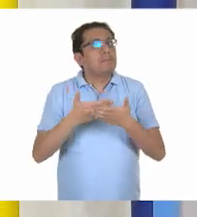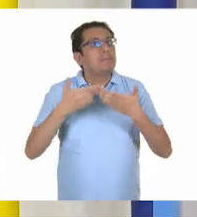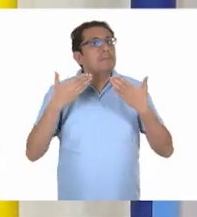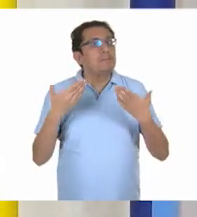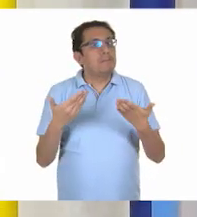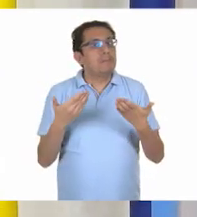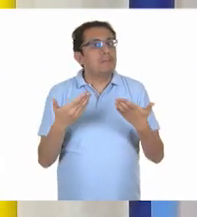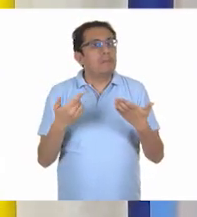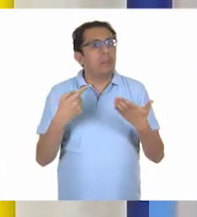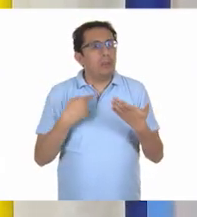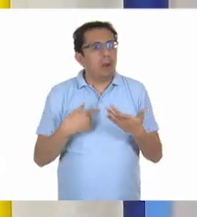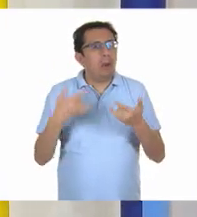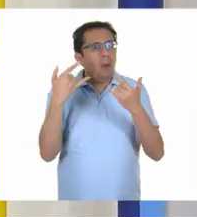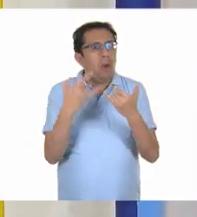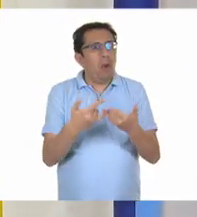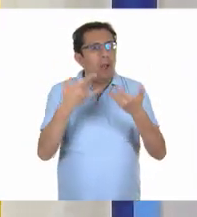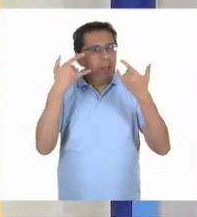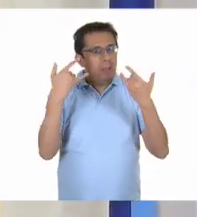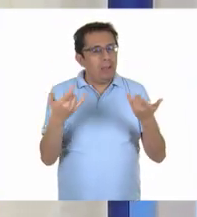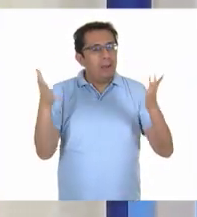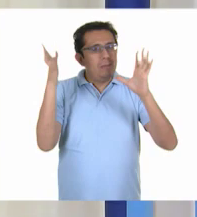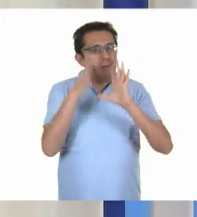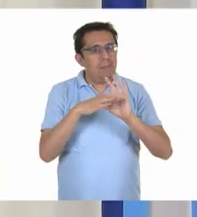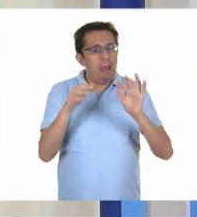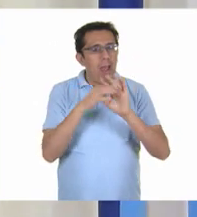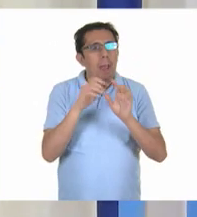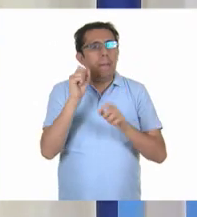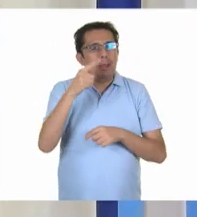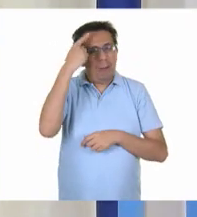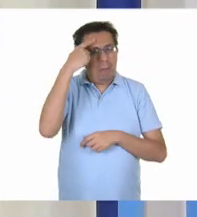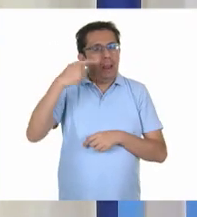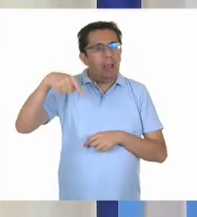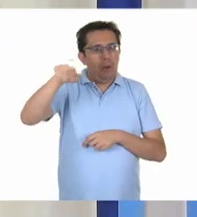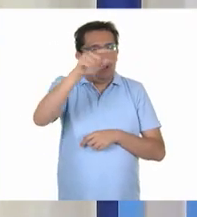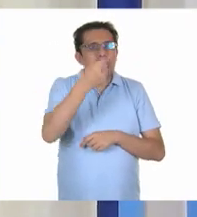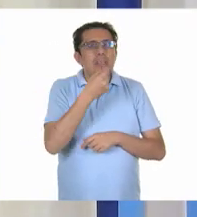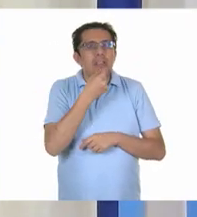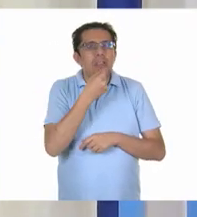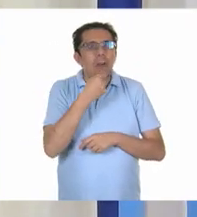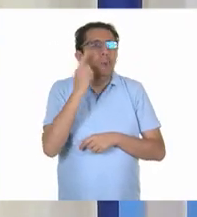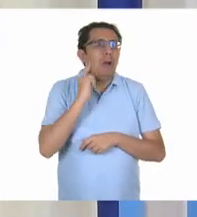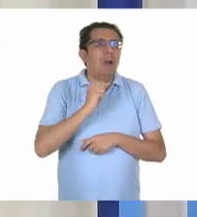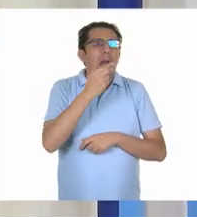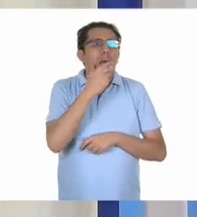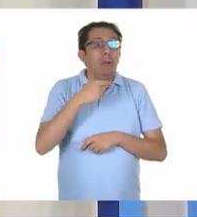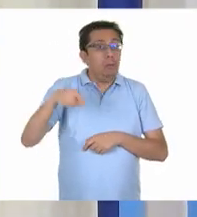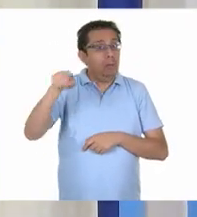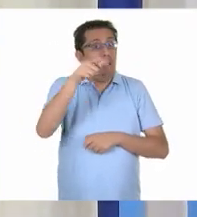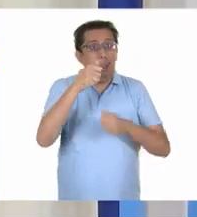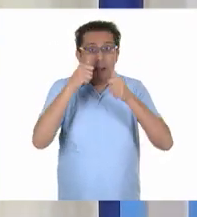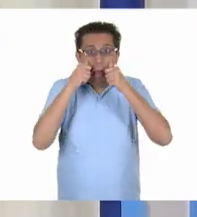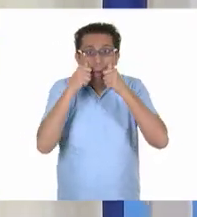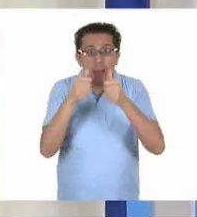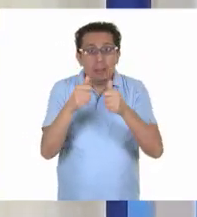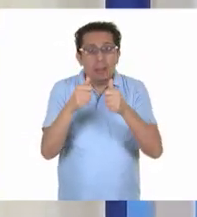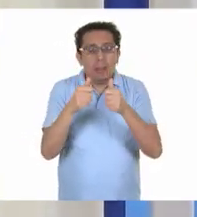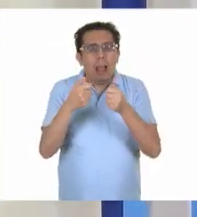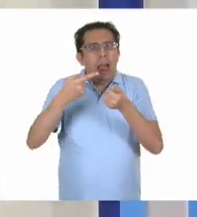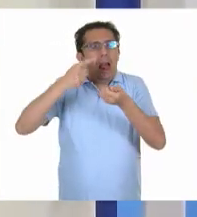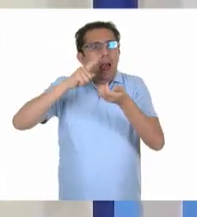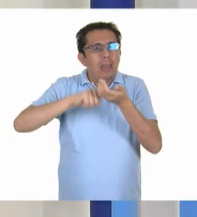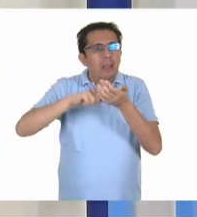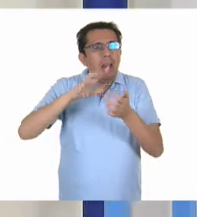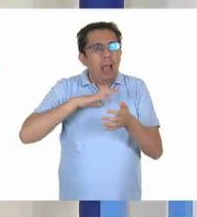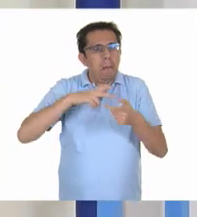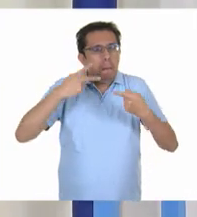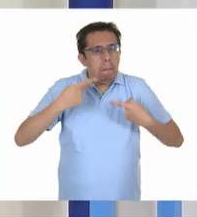aprendimos, ahora te voy a contar un cuento y también se lo voy a contar a las niñas y a los niños. ¿Por qué? Tienen